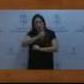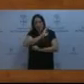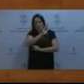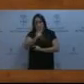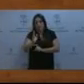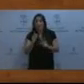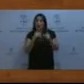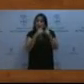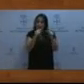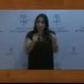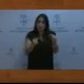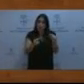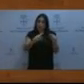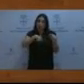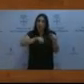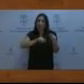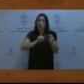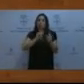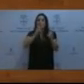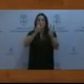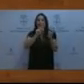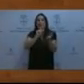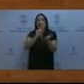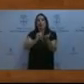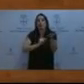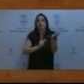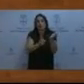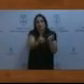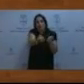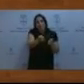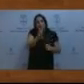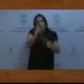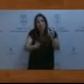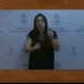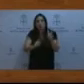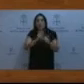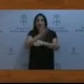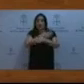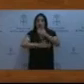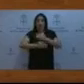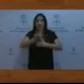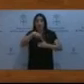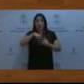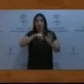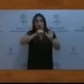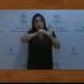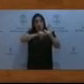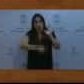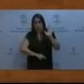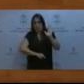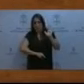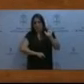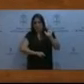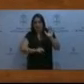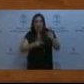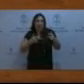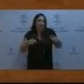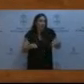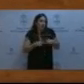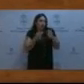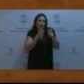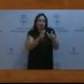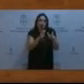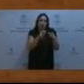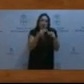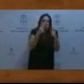sigue estando a la cola de la contratación de las personas con discapacidad, tanto en el sector público como en el privado.